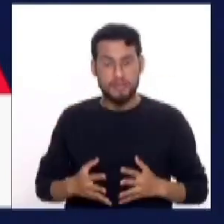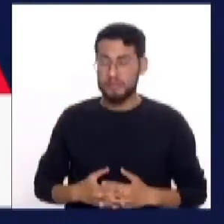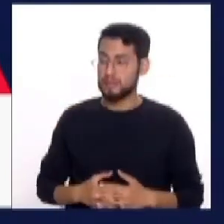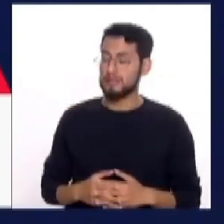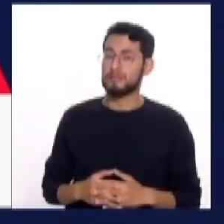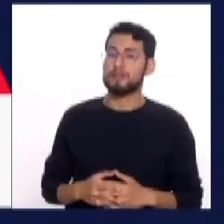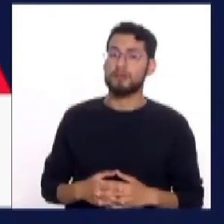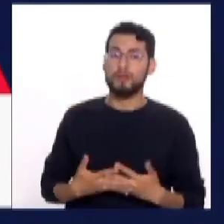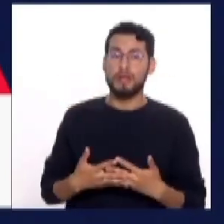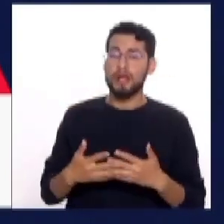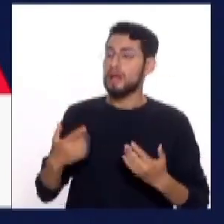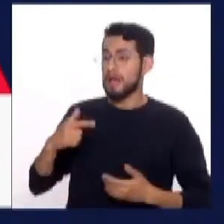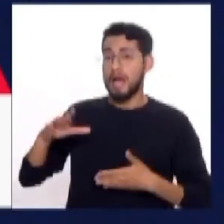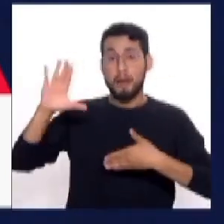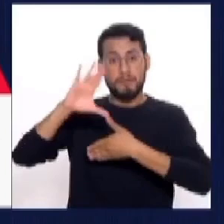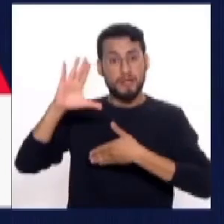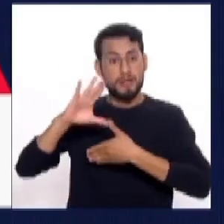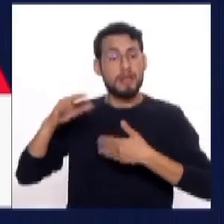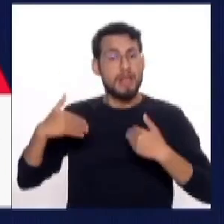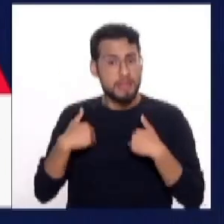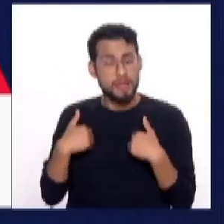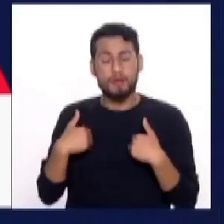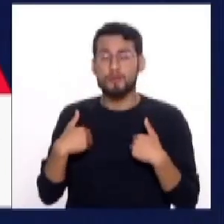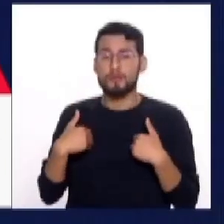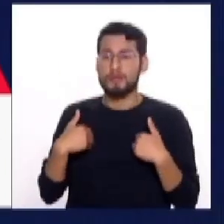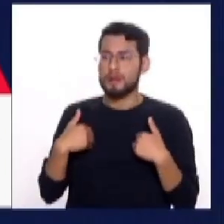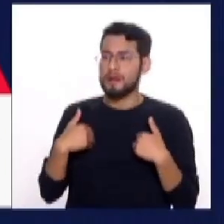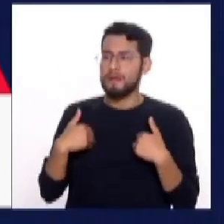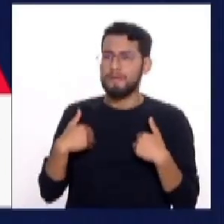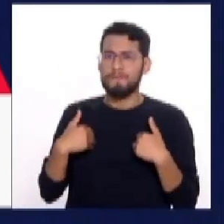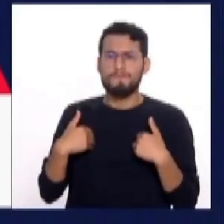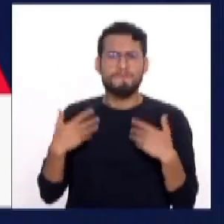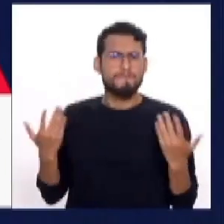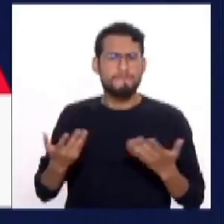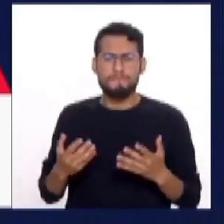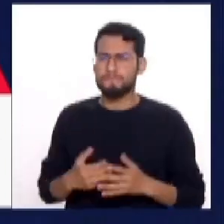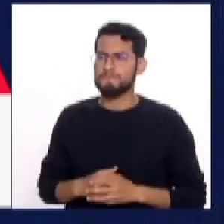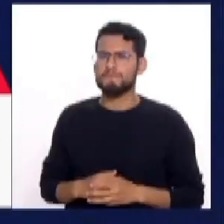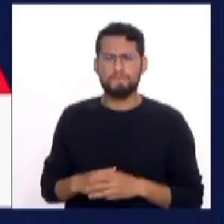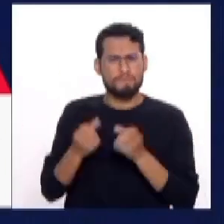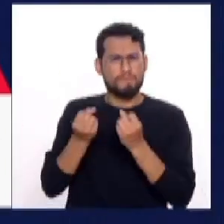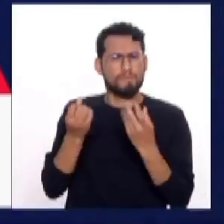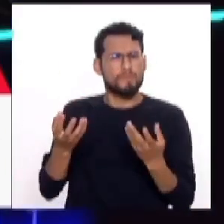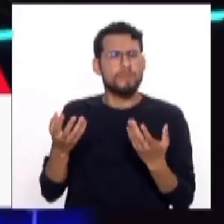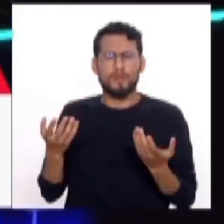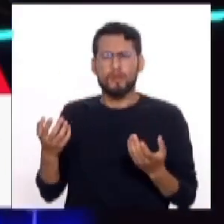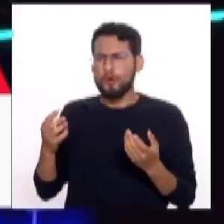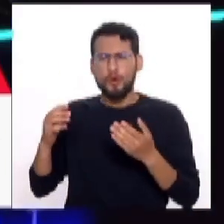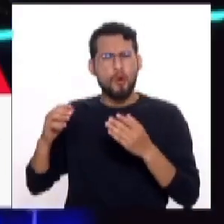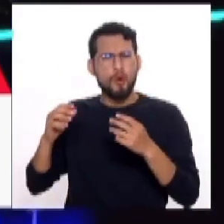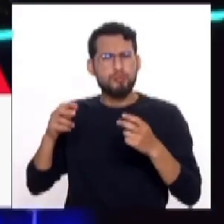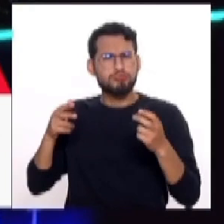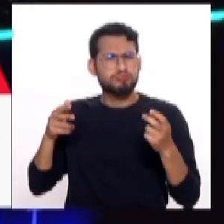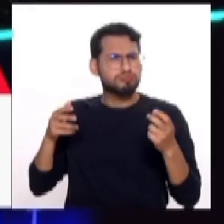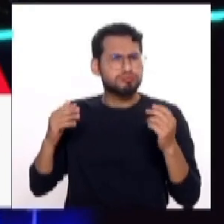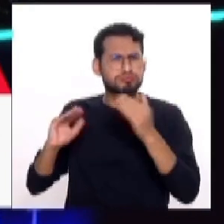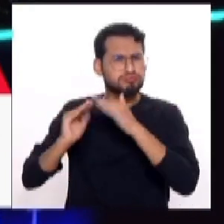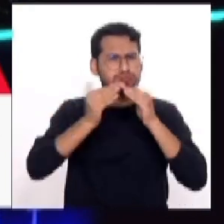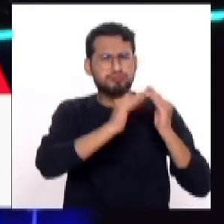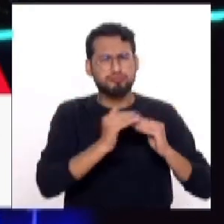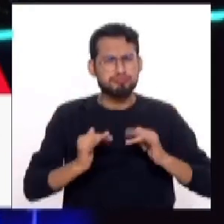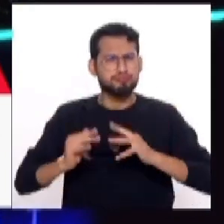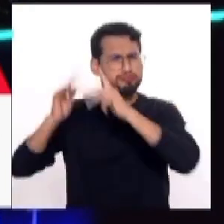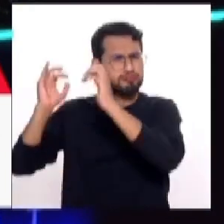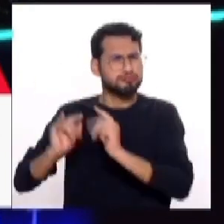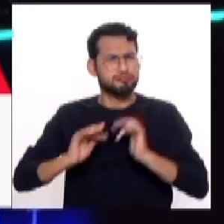eh nosotros en las Américas tenemos un una tasa eh excesivamente urbana en nuestros